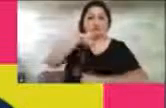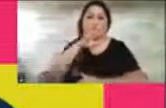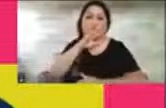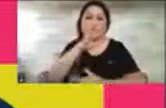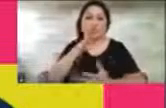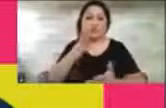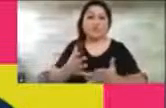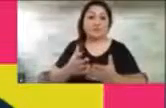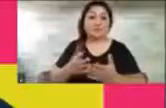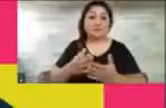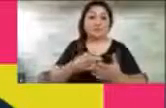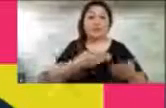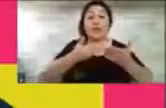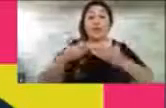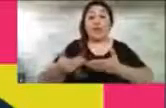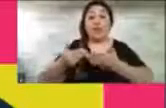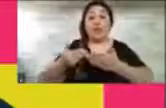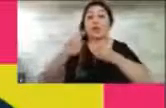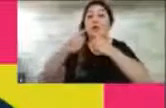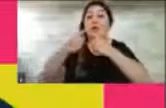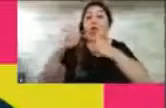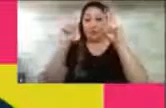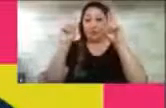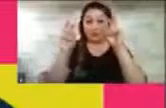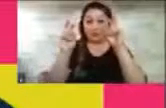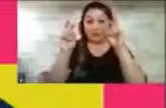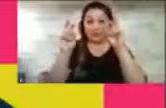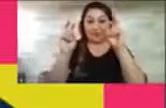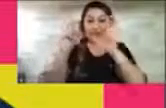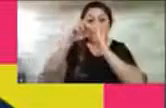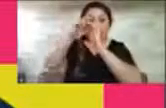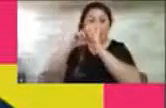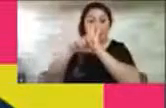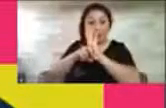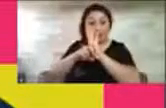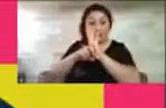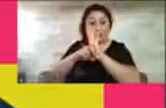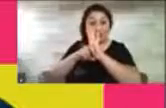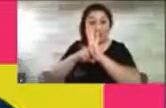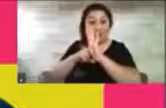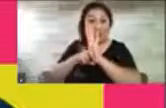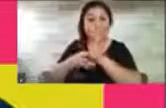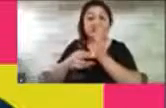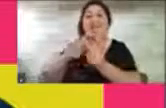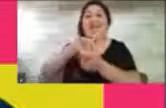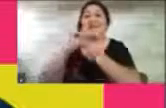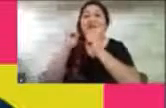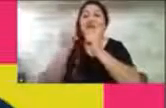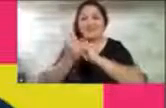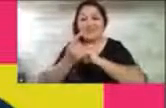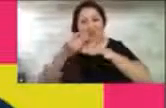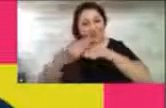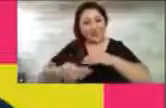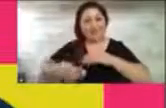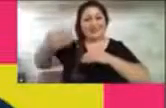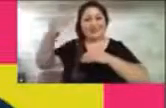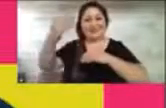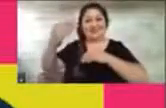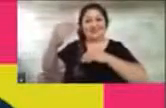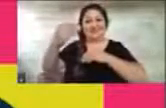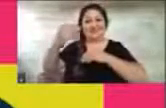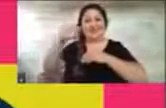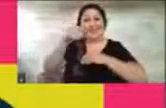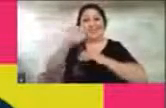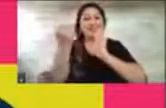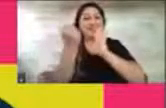ahora pasando a otro tema el proyecto cambio con el tiempo ni siquiera será el logo que tenía delante porque no